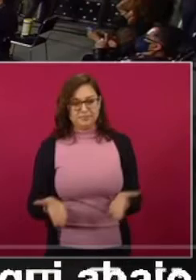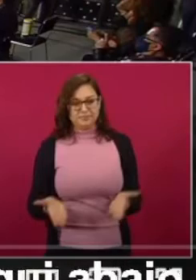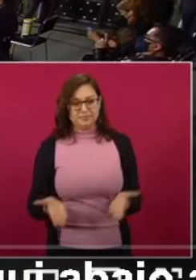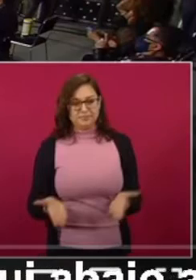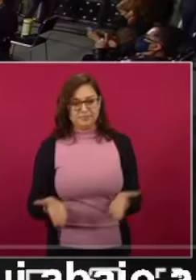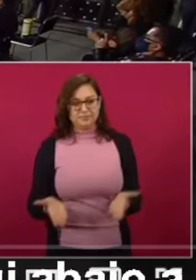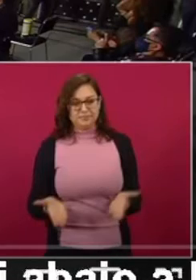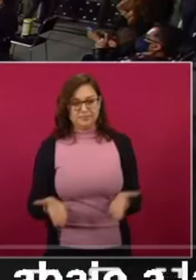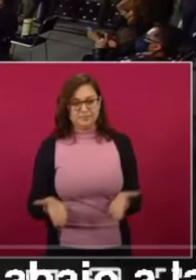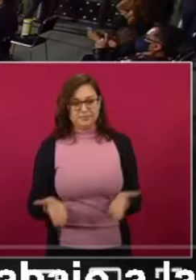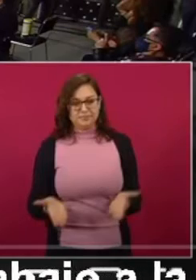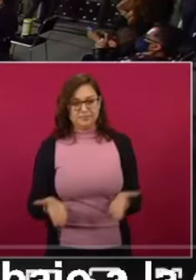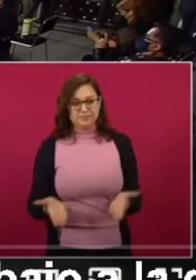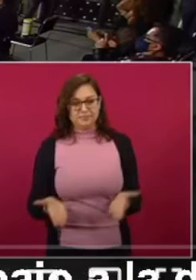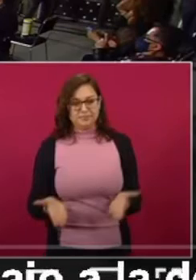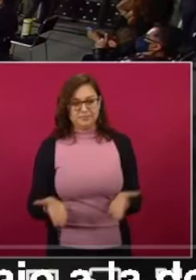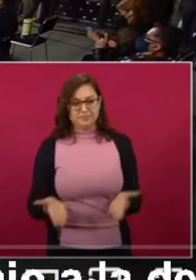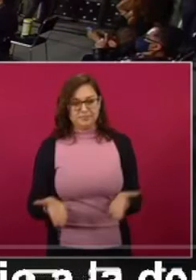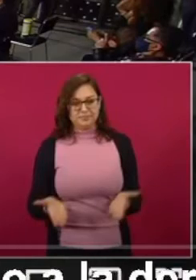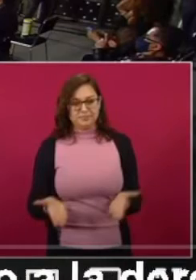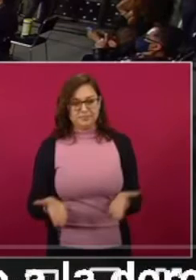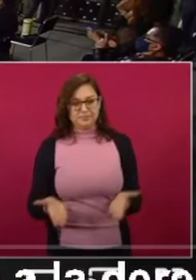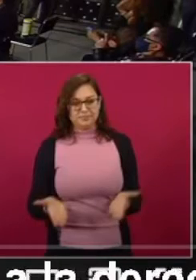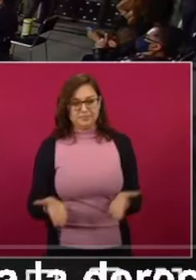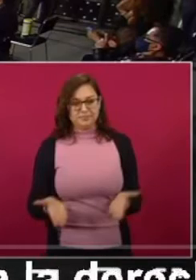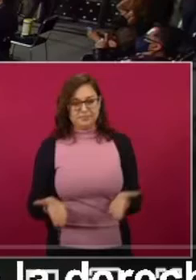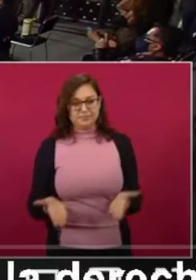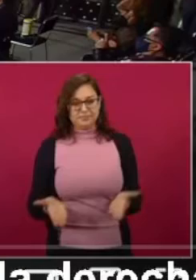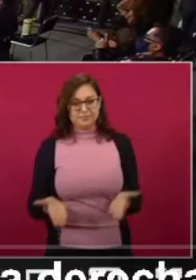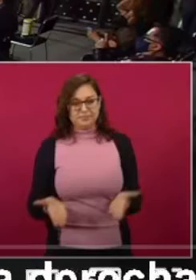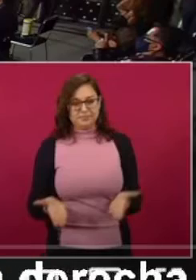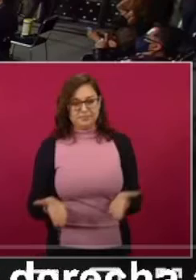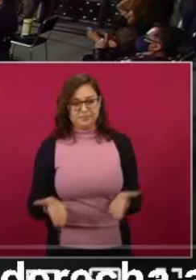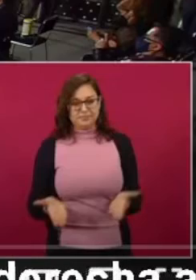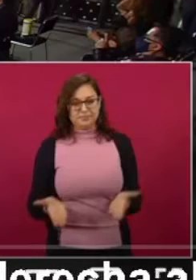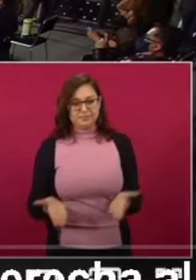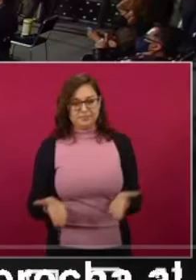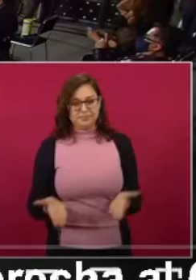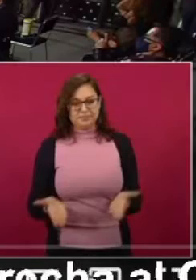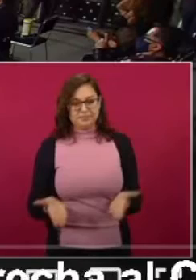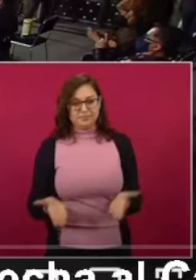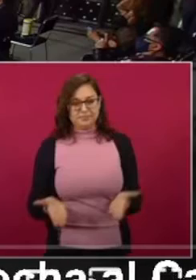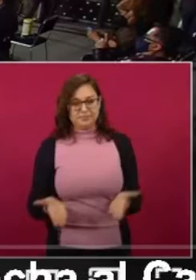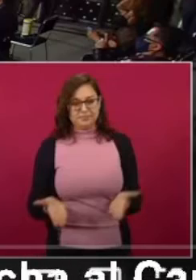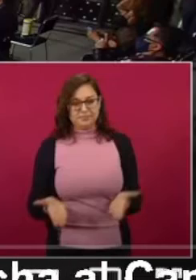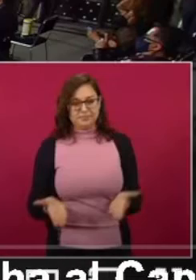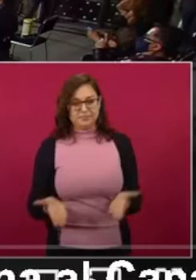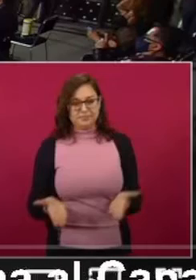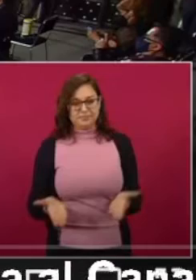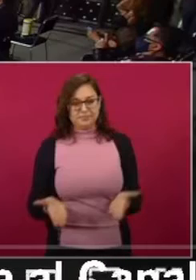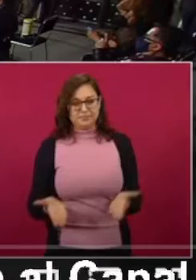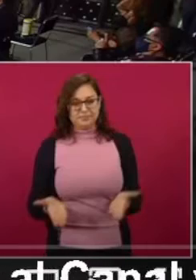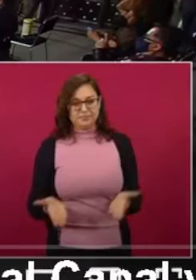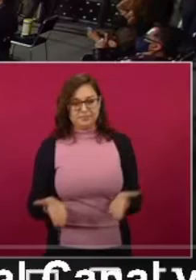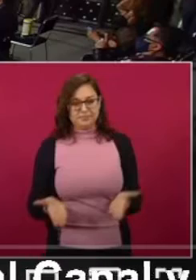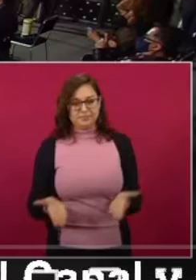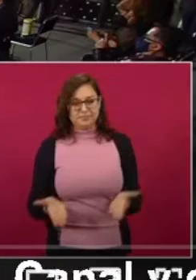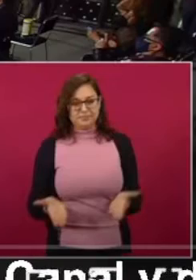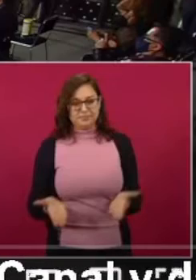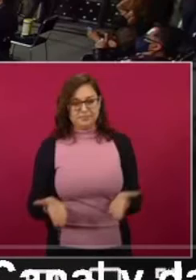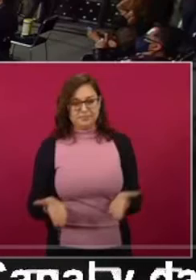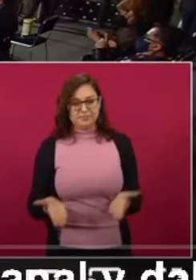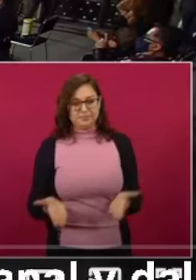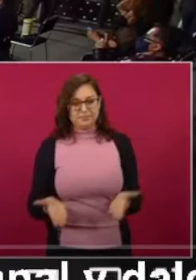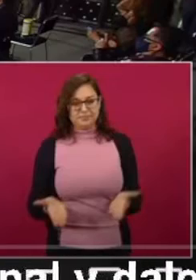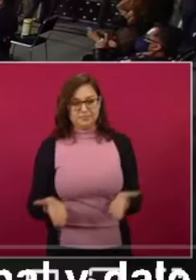años esperemos que sean 6 porque como están las cosas como este line